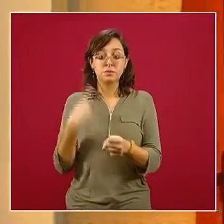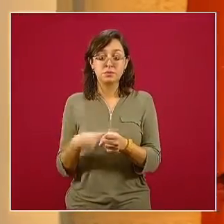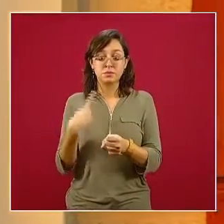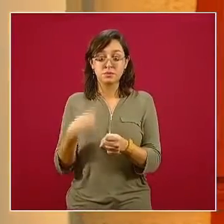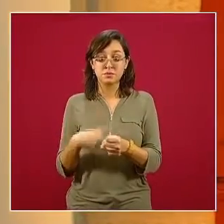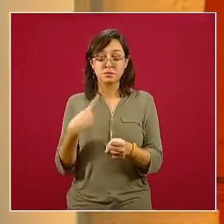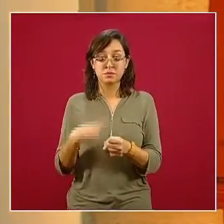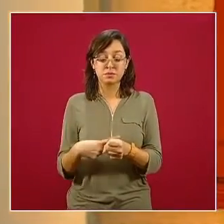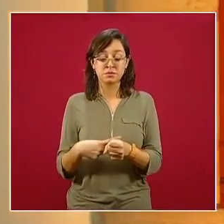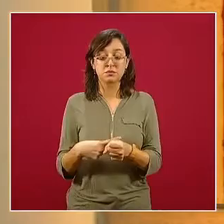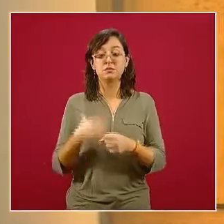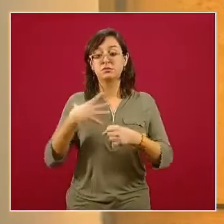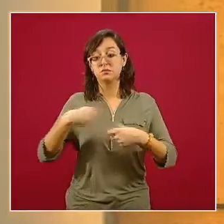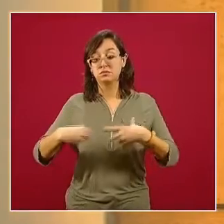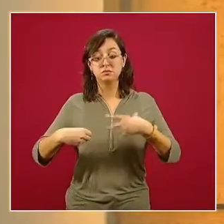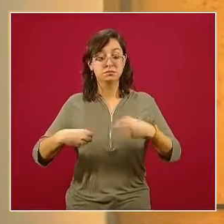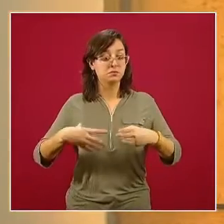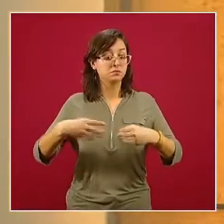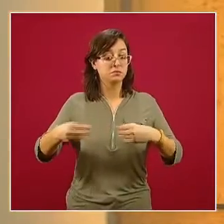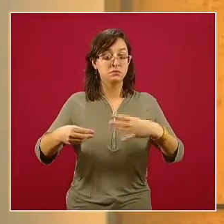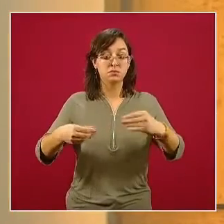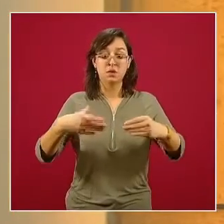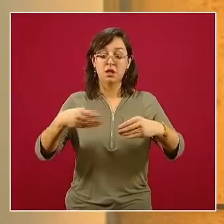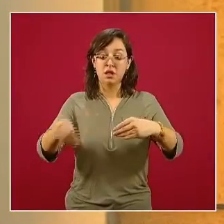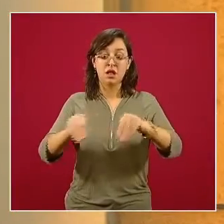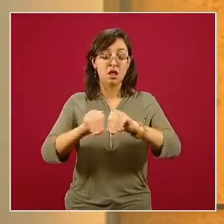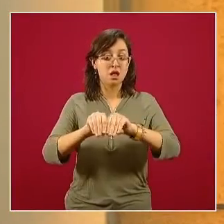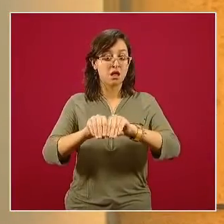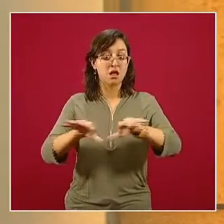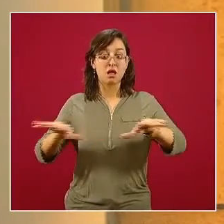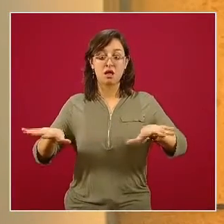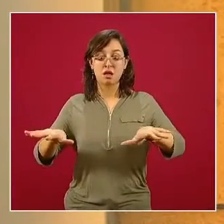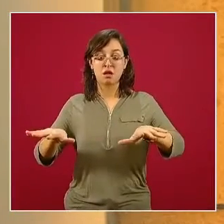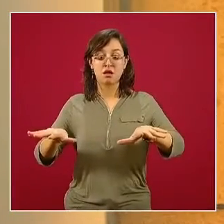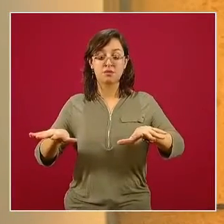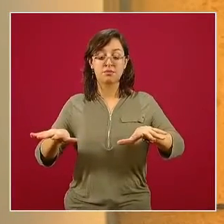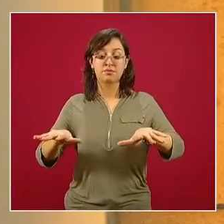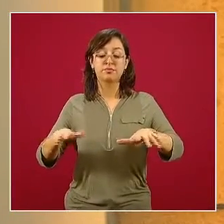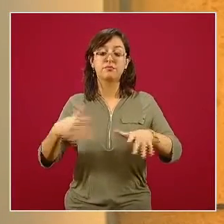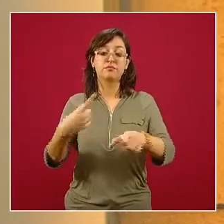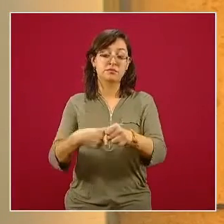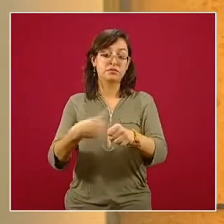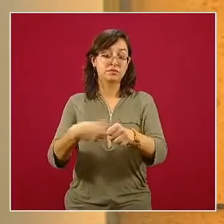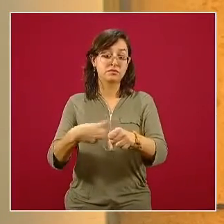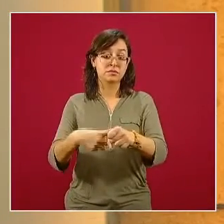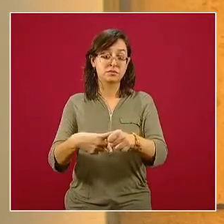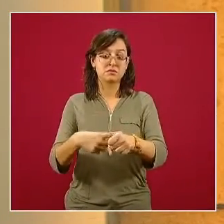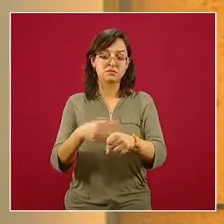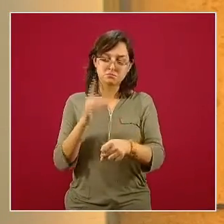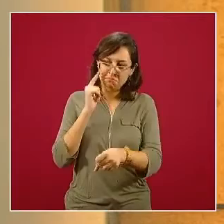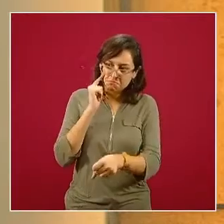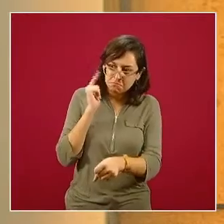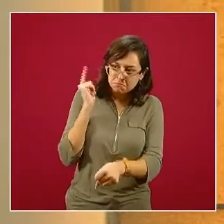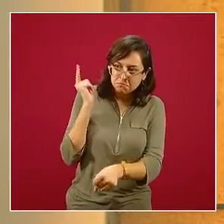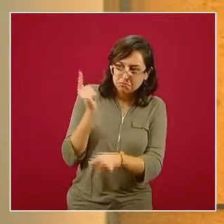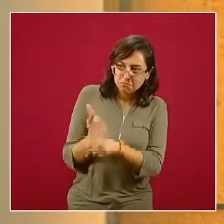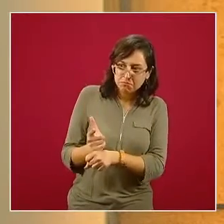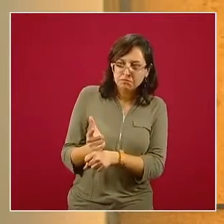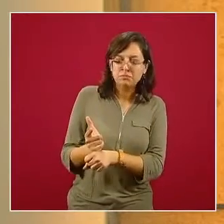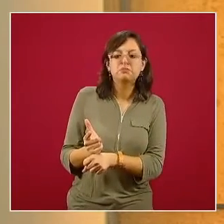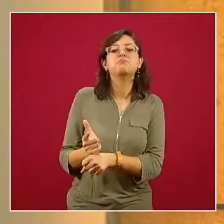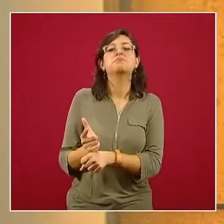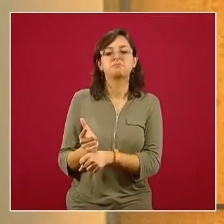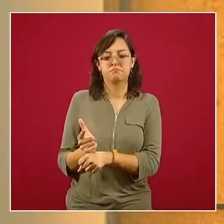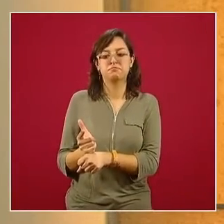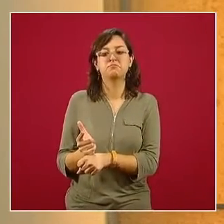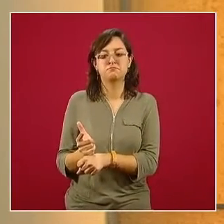y la dinámica de transmisión y la propagación territorial de esta enfermedad puede ser reconocida y debe ser